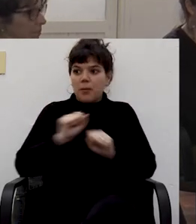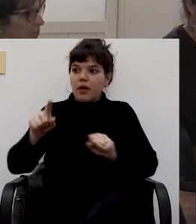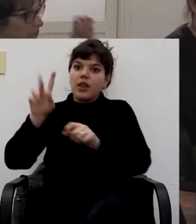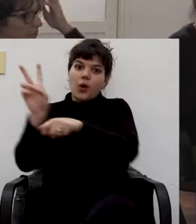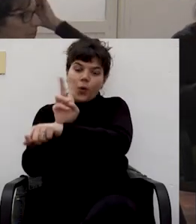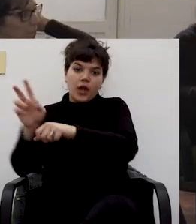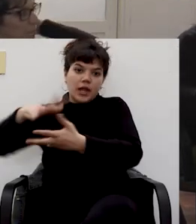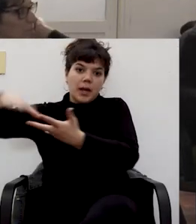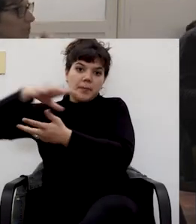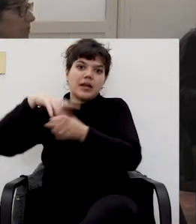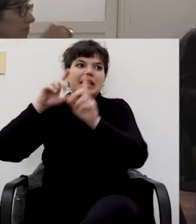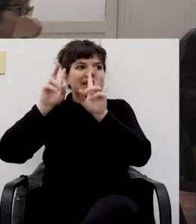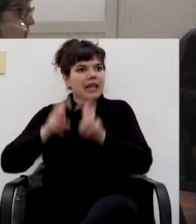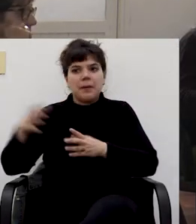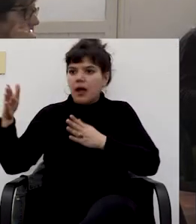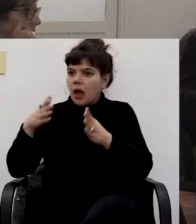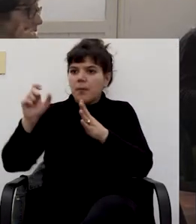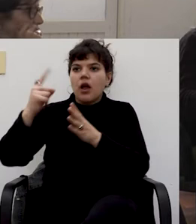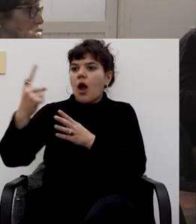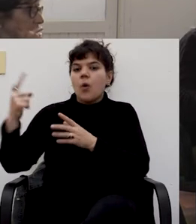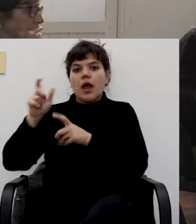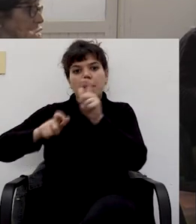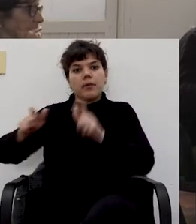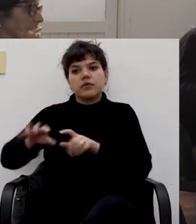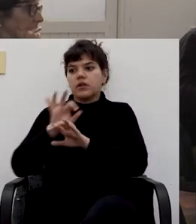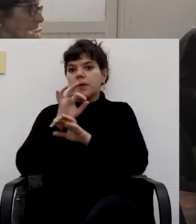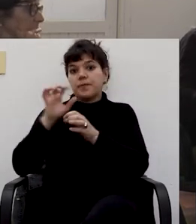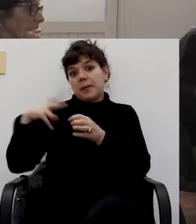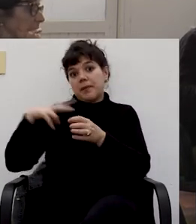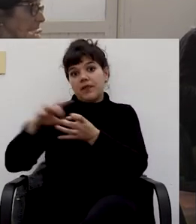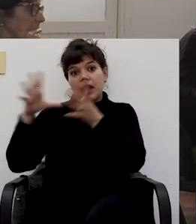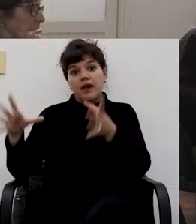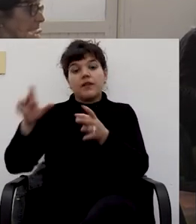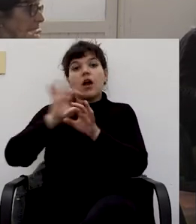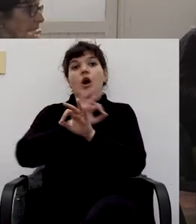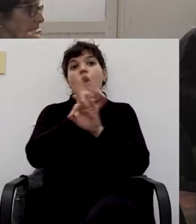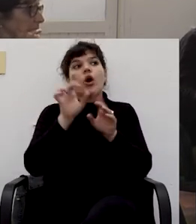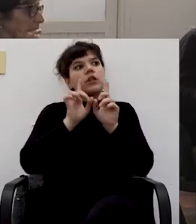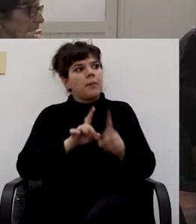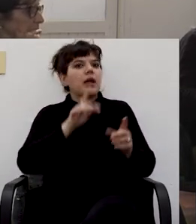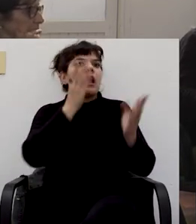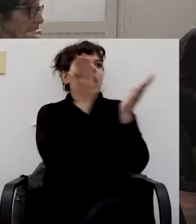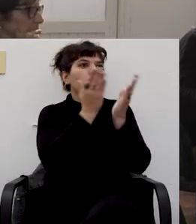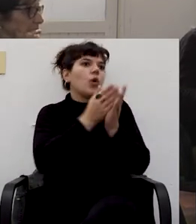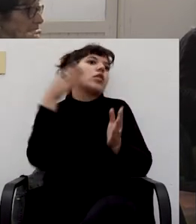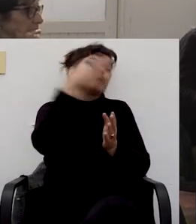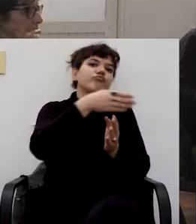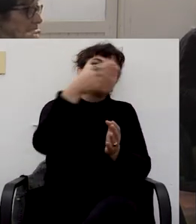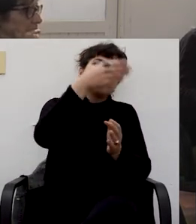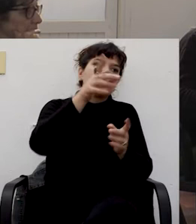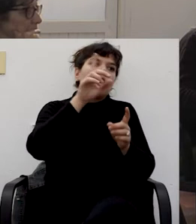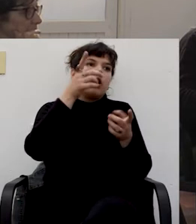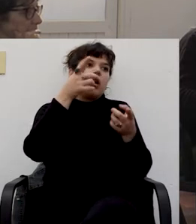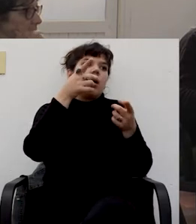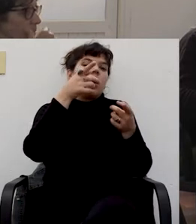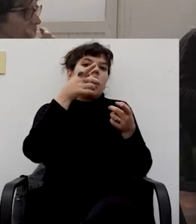personas, los estudiantes que se encuentran en situación de privación de libertad, como de los estudiantes que van a ayudar a esos